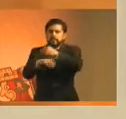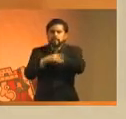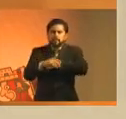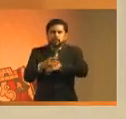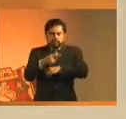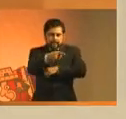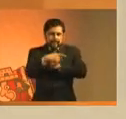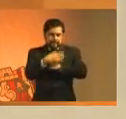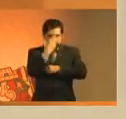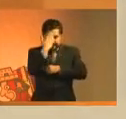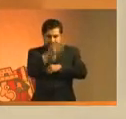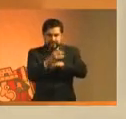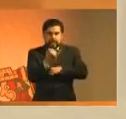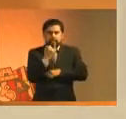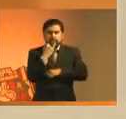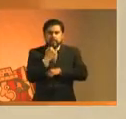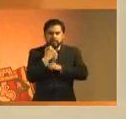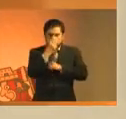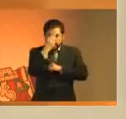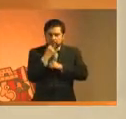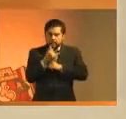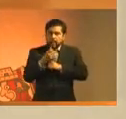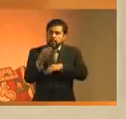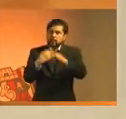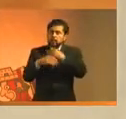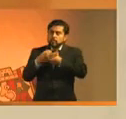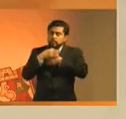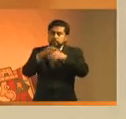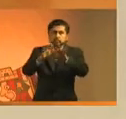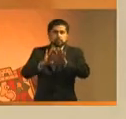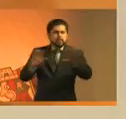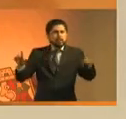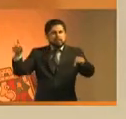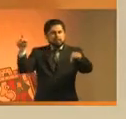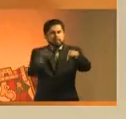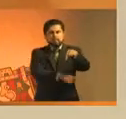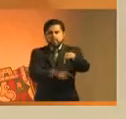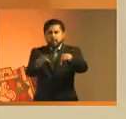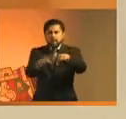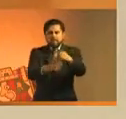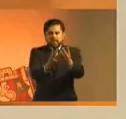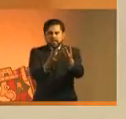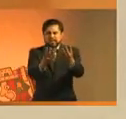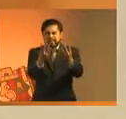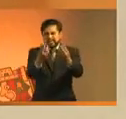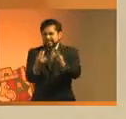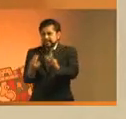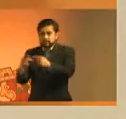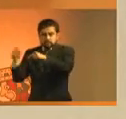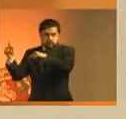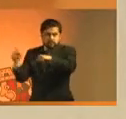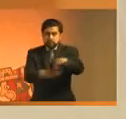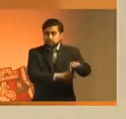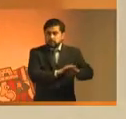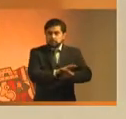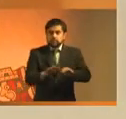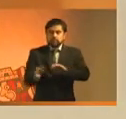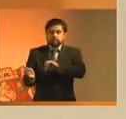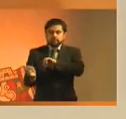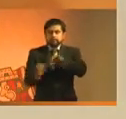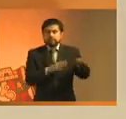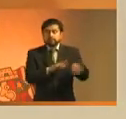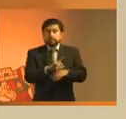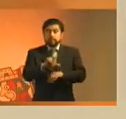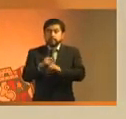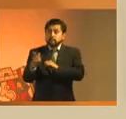y los anima a tumbar la barra de y toman la albarrada de tendrá 14 15 años nomás naturalmente cuando